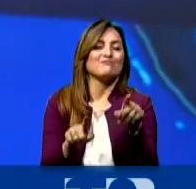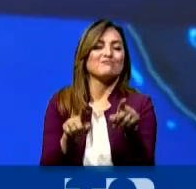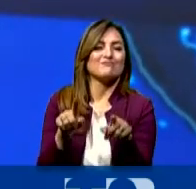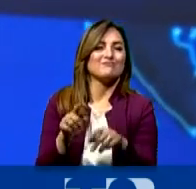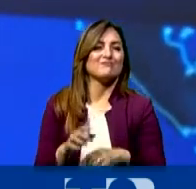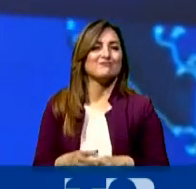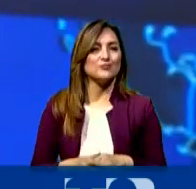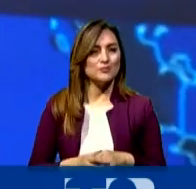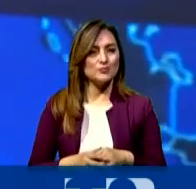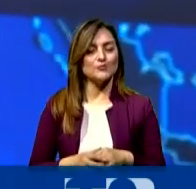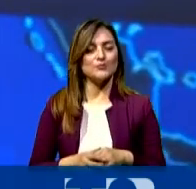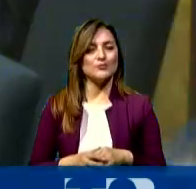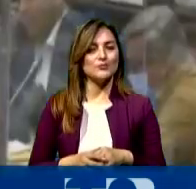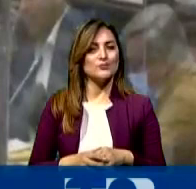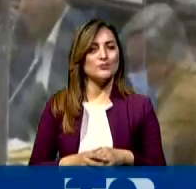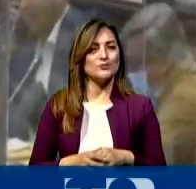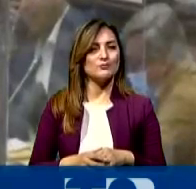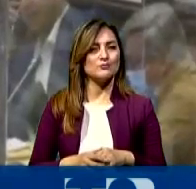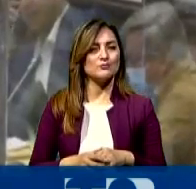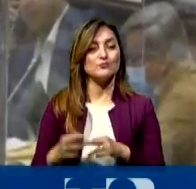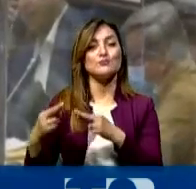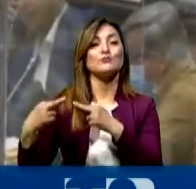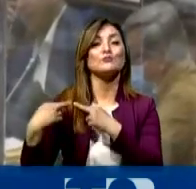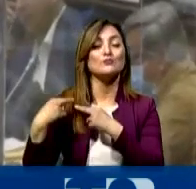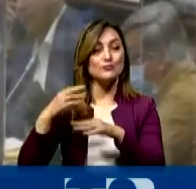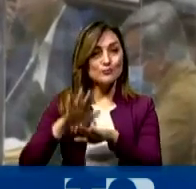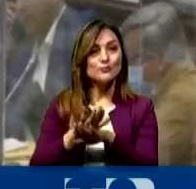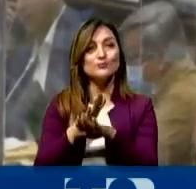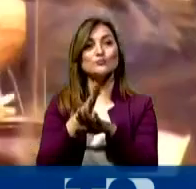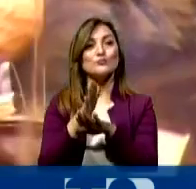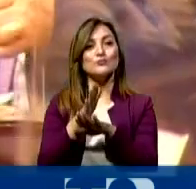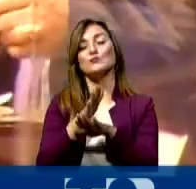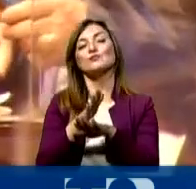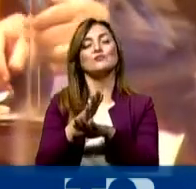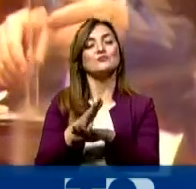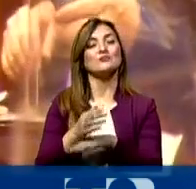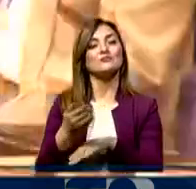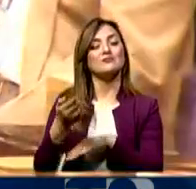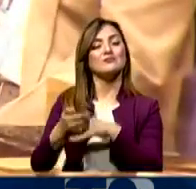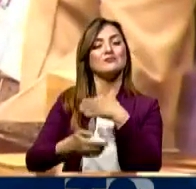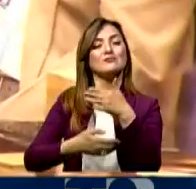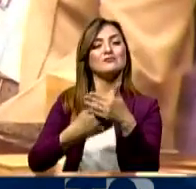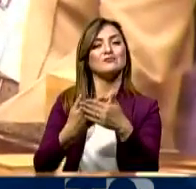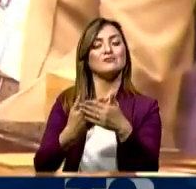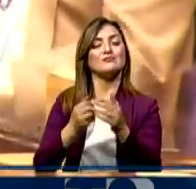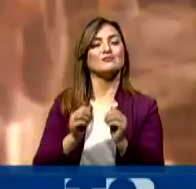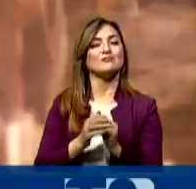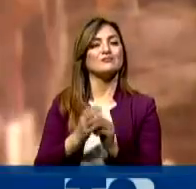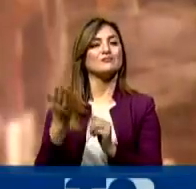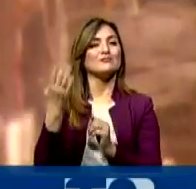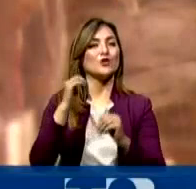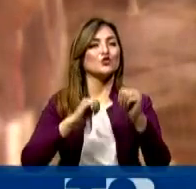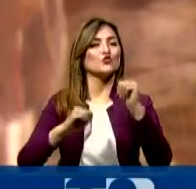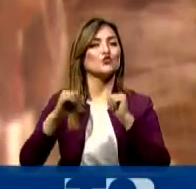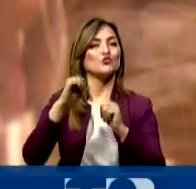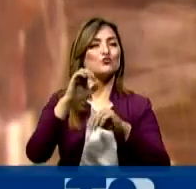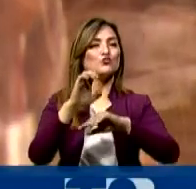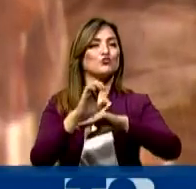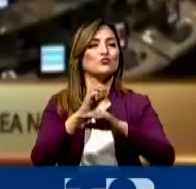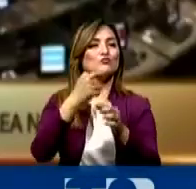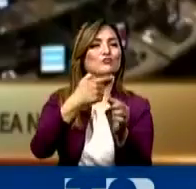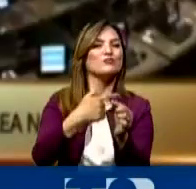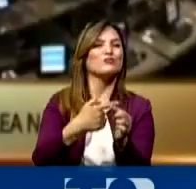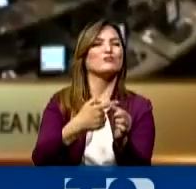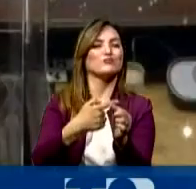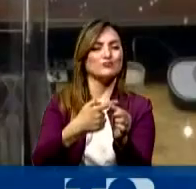sí tienen responsabilidad o fueron autores de todo lo que sufrió el país y en particular la ciudad